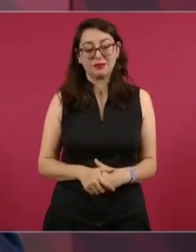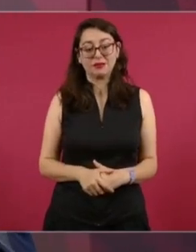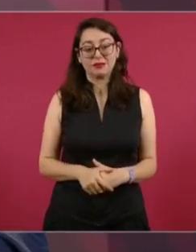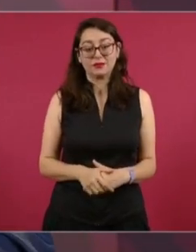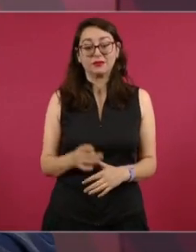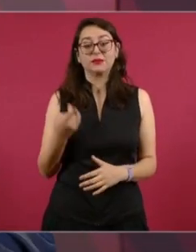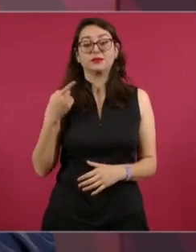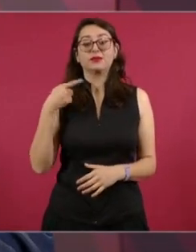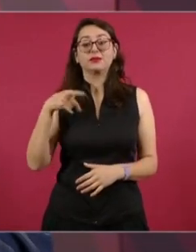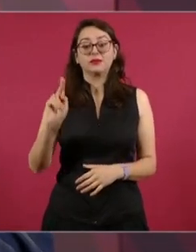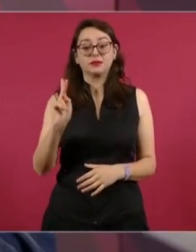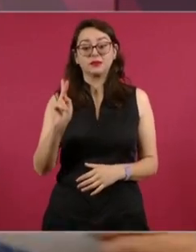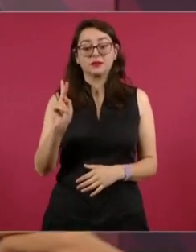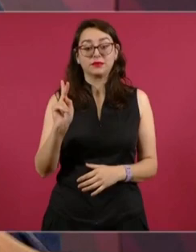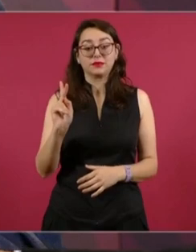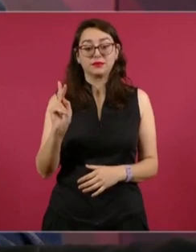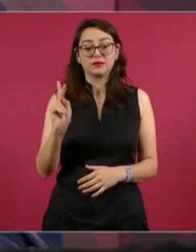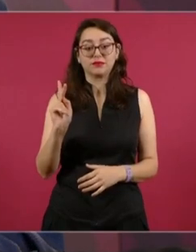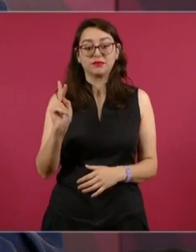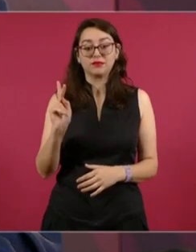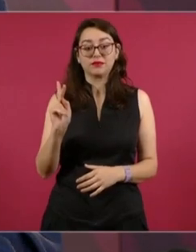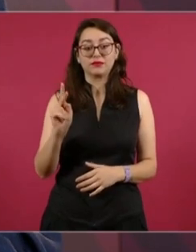Pero